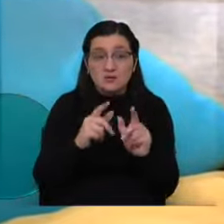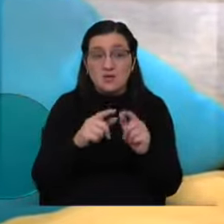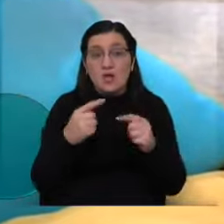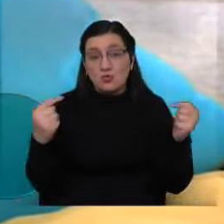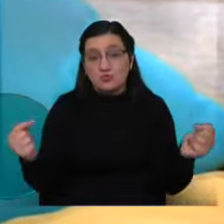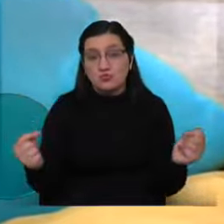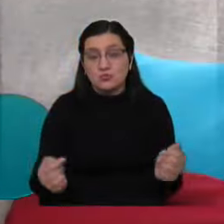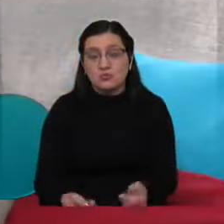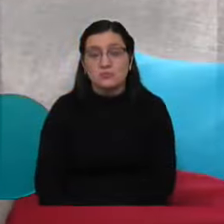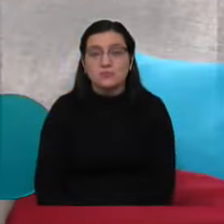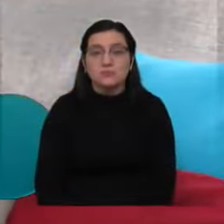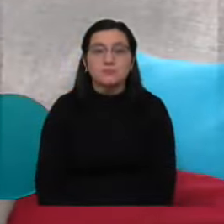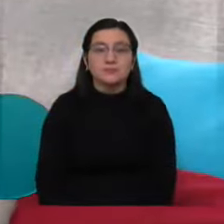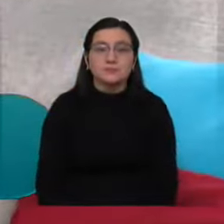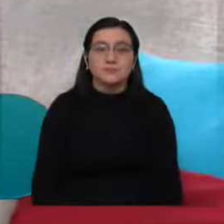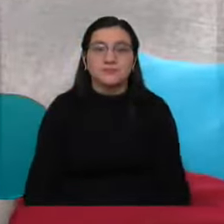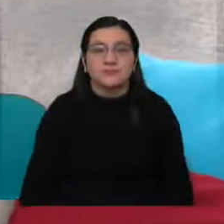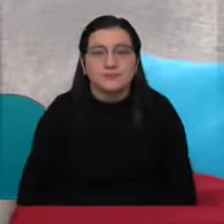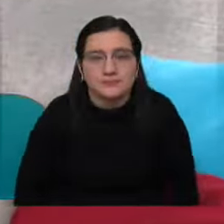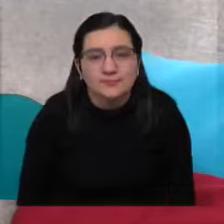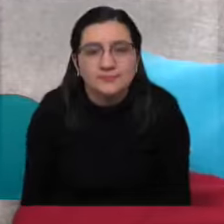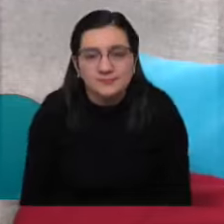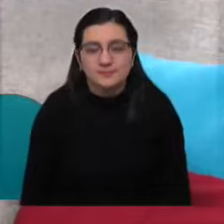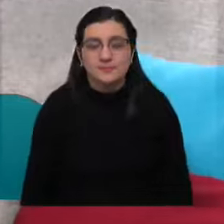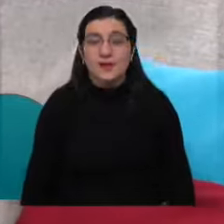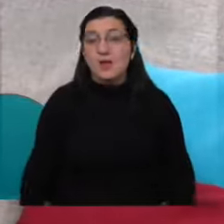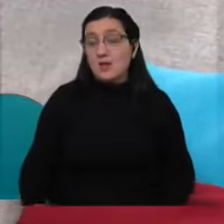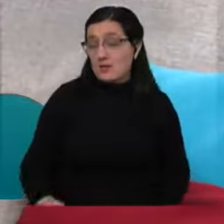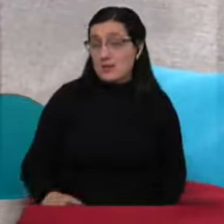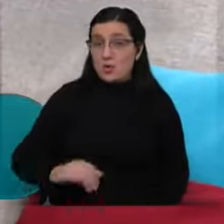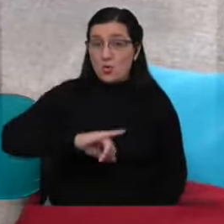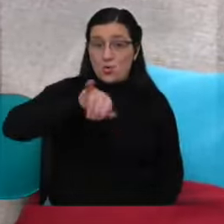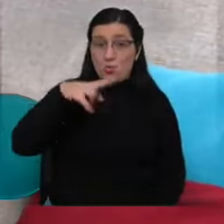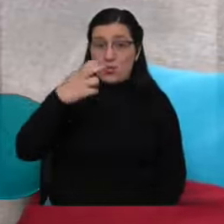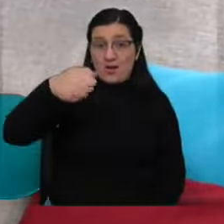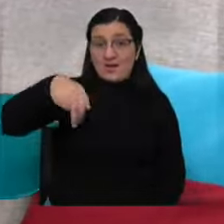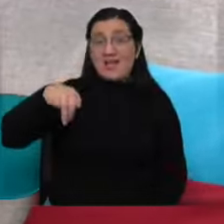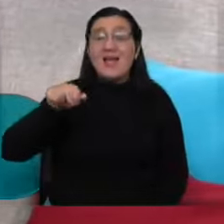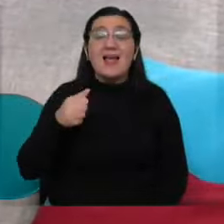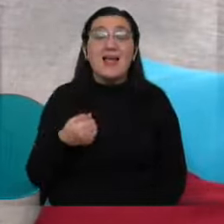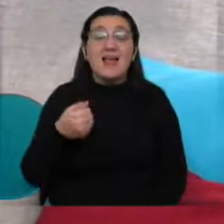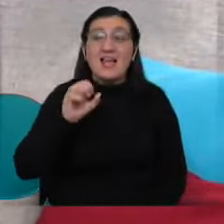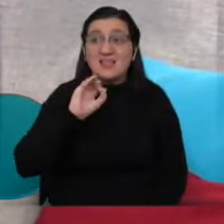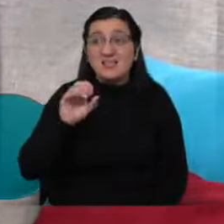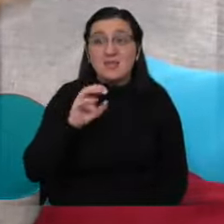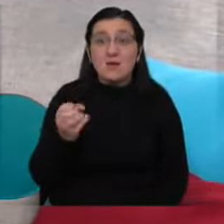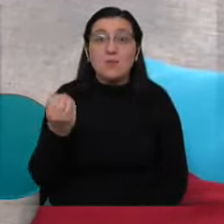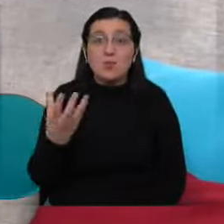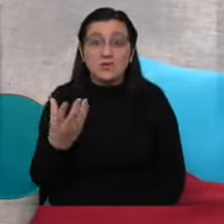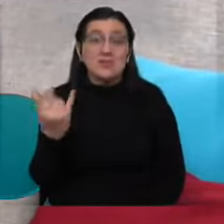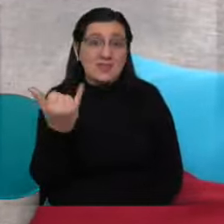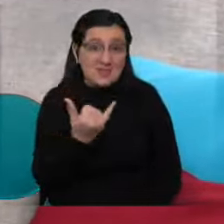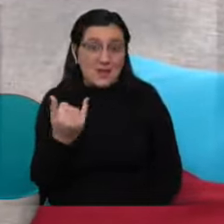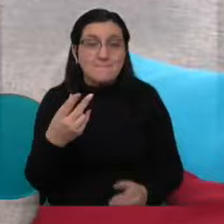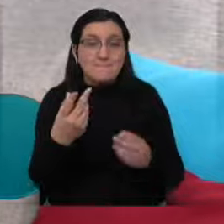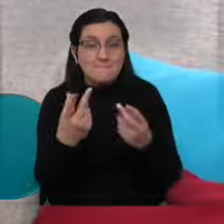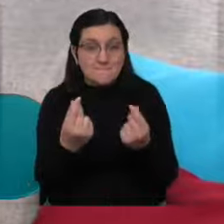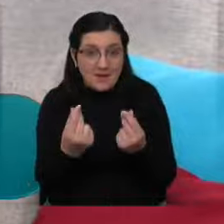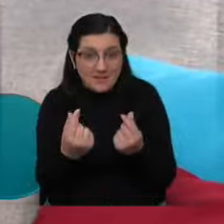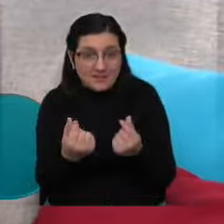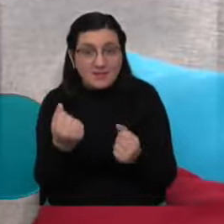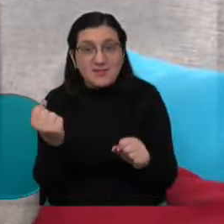valorizaciones sí totalmente Bueno ella es criticada un poco por esto no porque tenía eh plata un buen pasar tenía prestigio tenía a premio